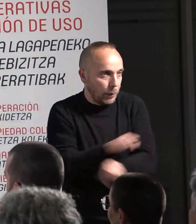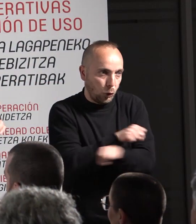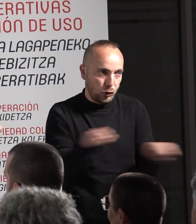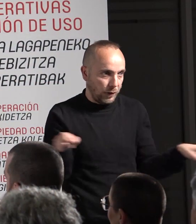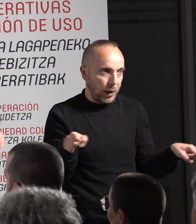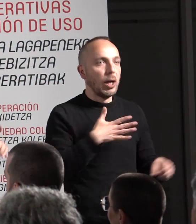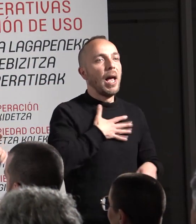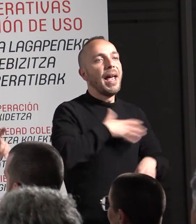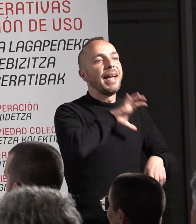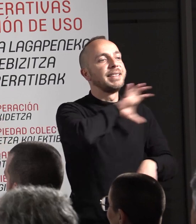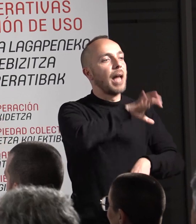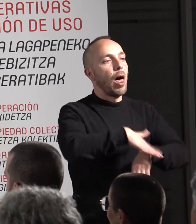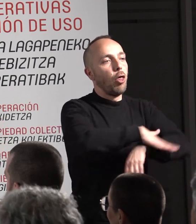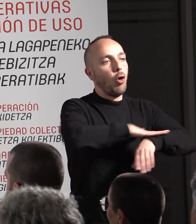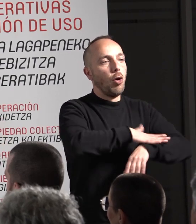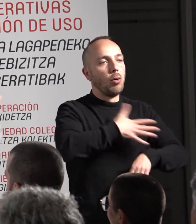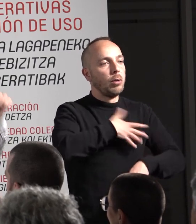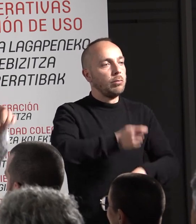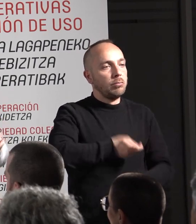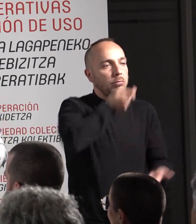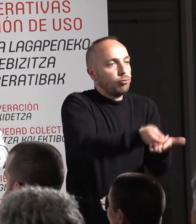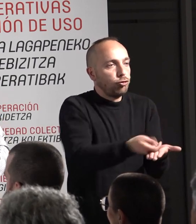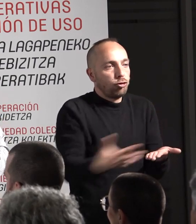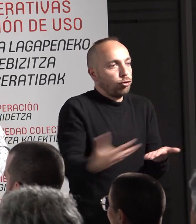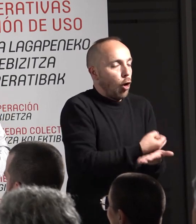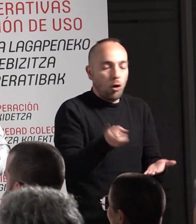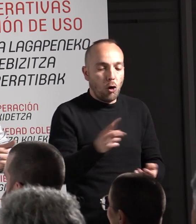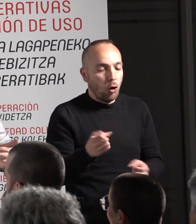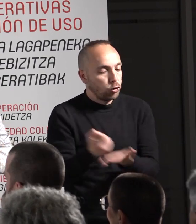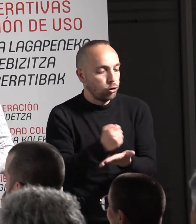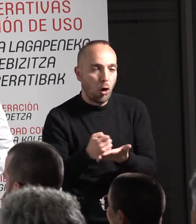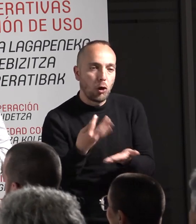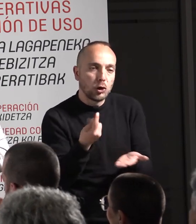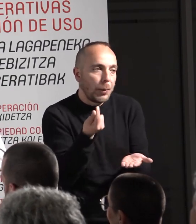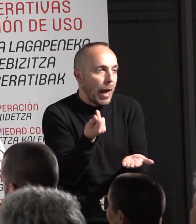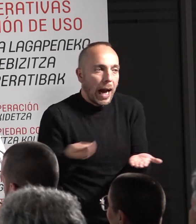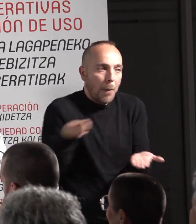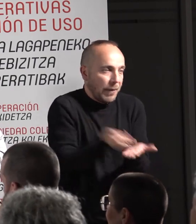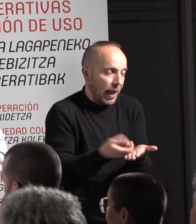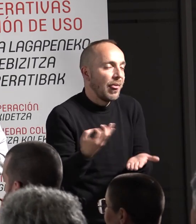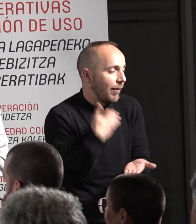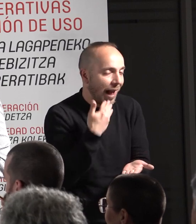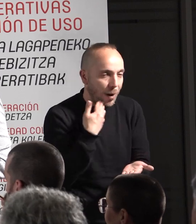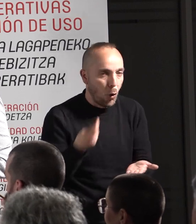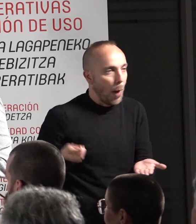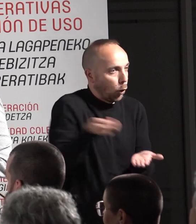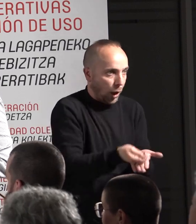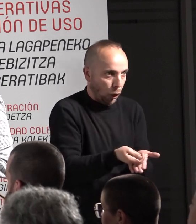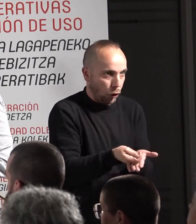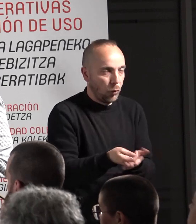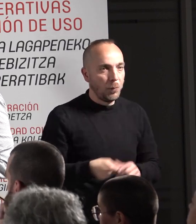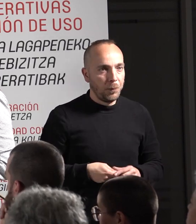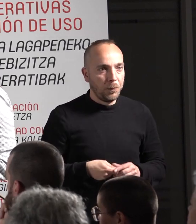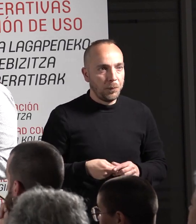el Estado no lo va a poner todo, ni el municipio. Los socios tienen que aportar capital o aportaciones de algún tipo. Para la construcción